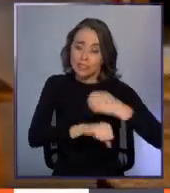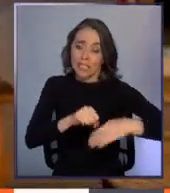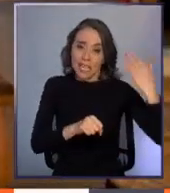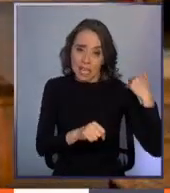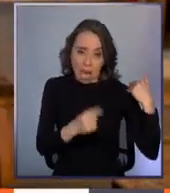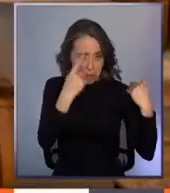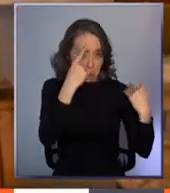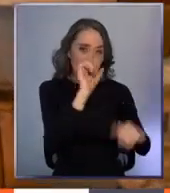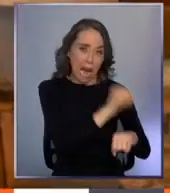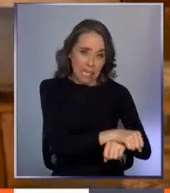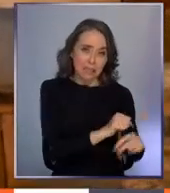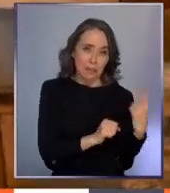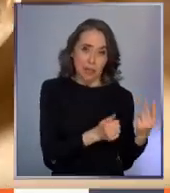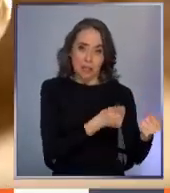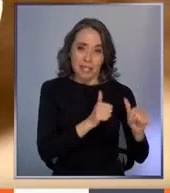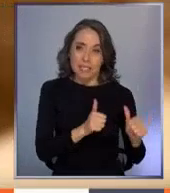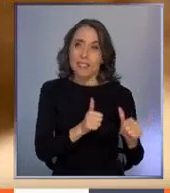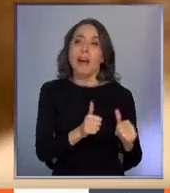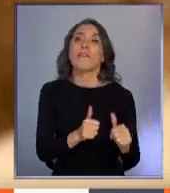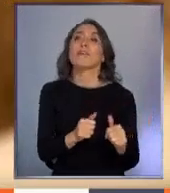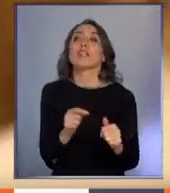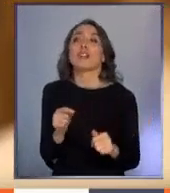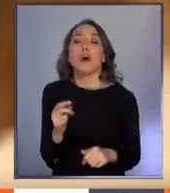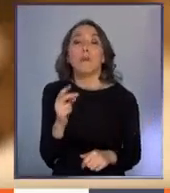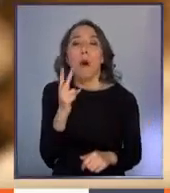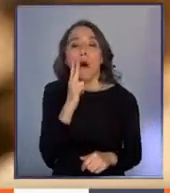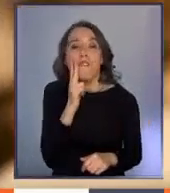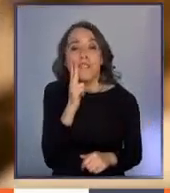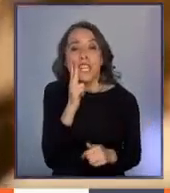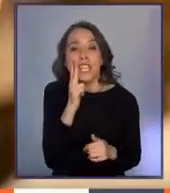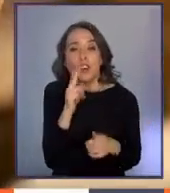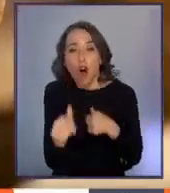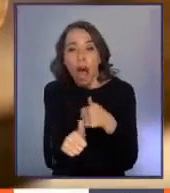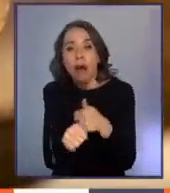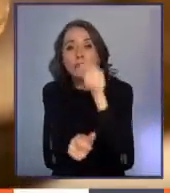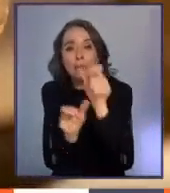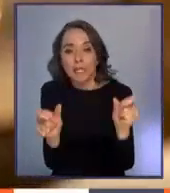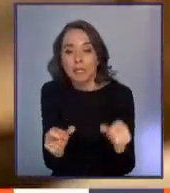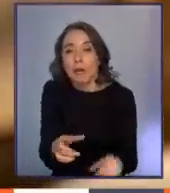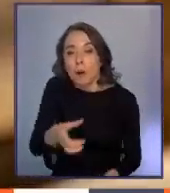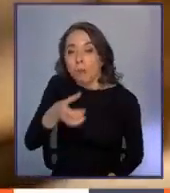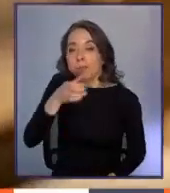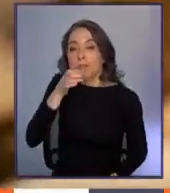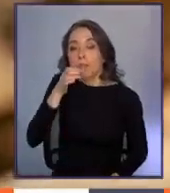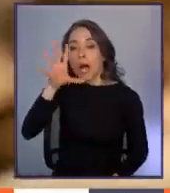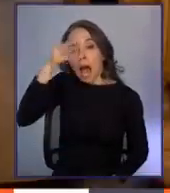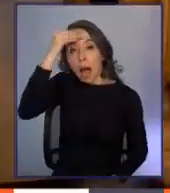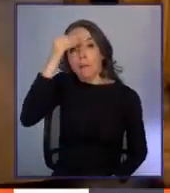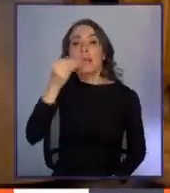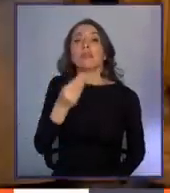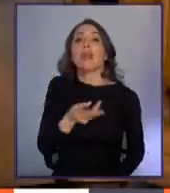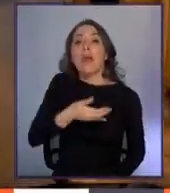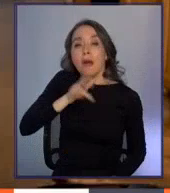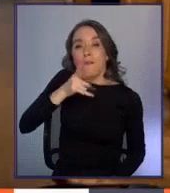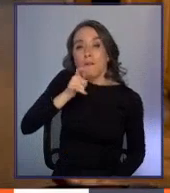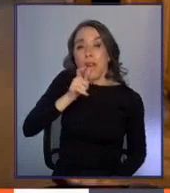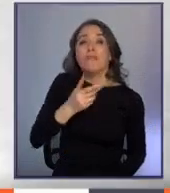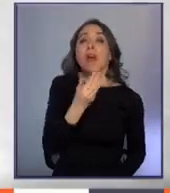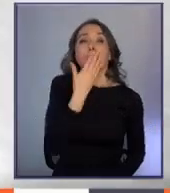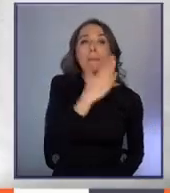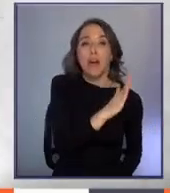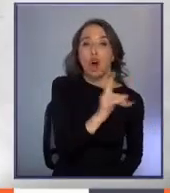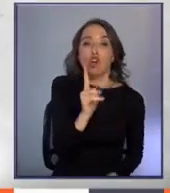de tratar de hacer más simple y más acercable el vino a la gente. Y que realmente lo disfrute y aprenda a beber mejor, no más. Por eso me caís tan bien.